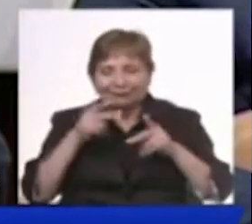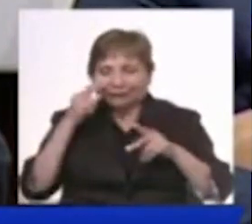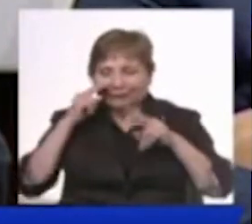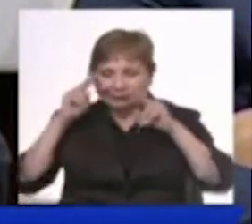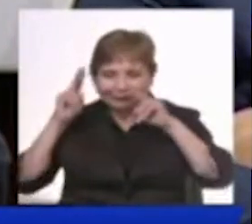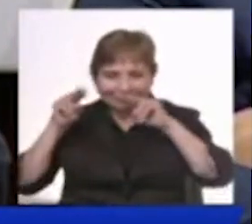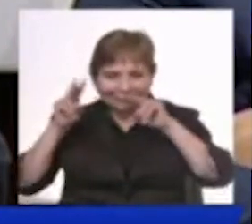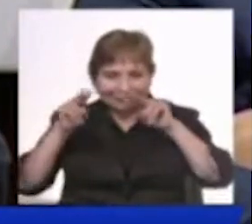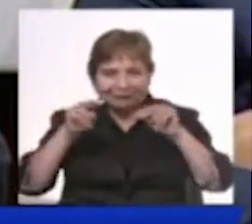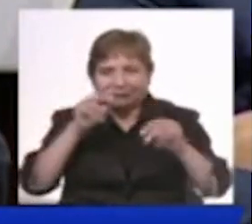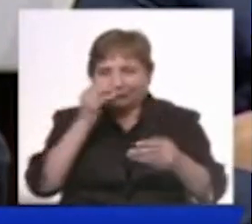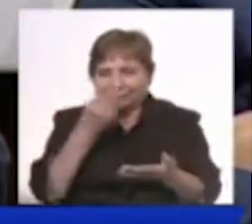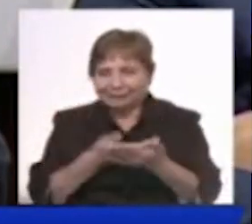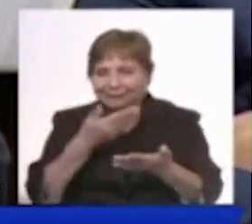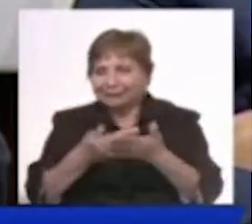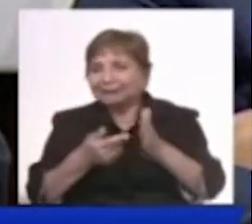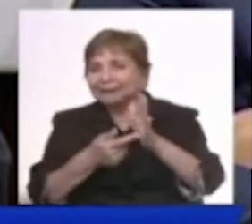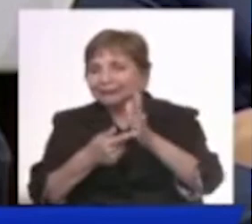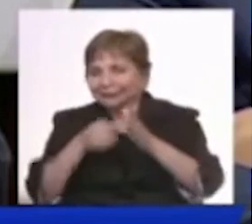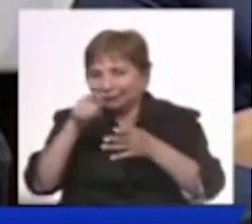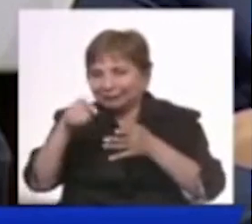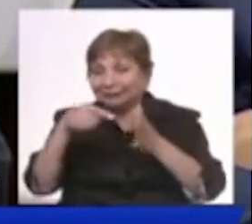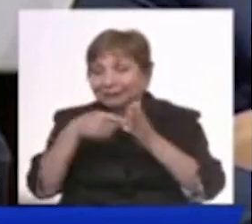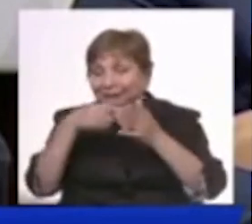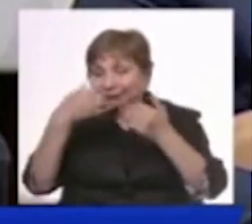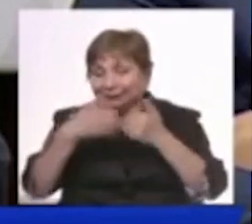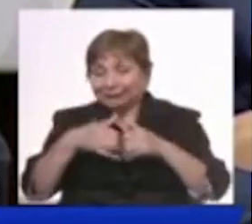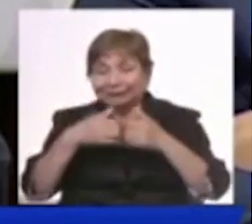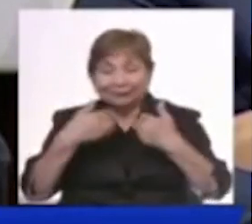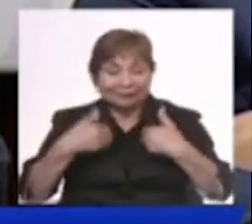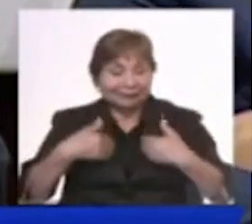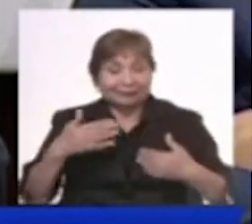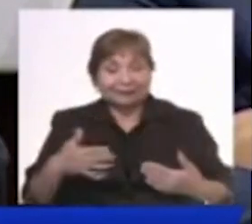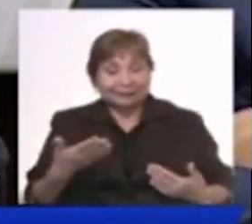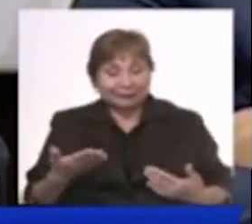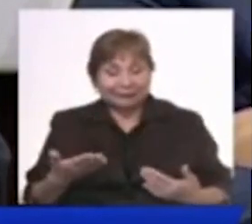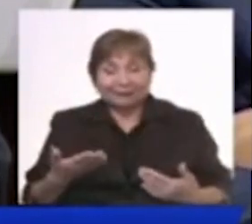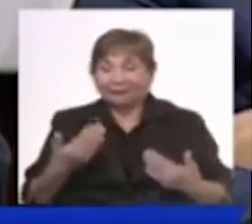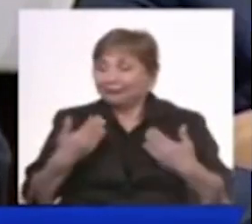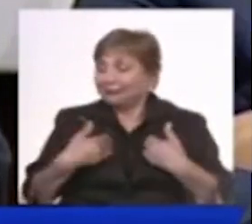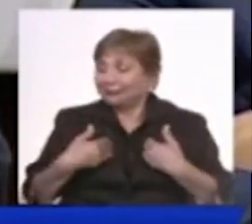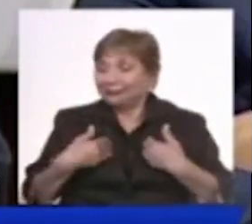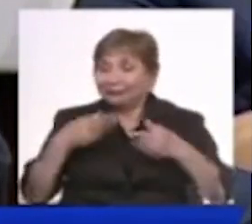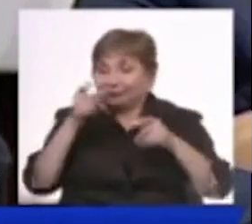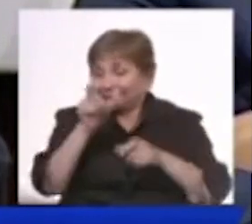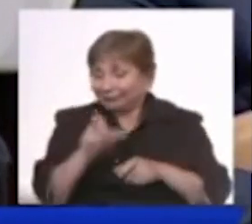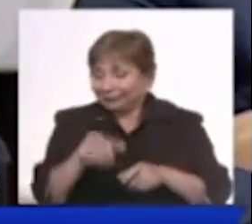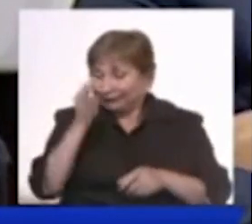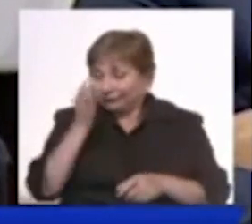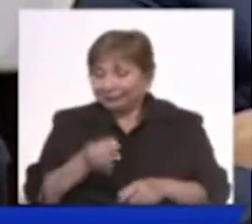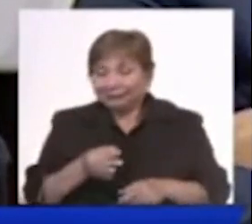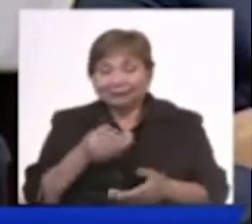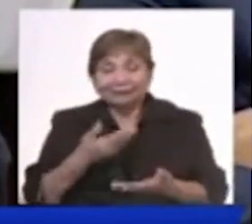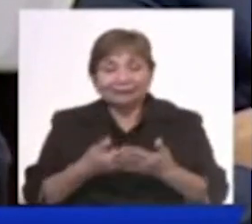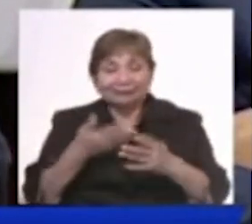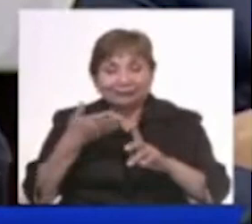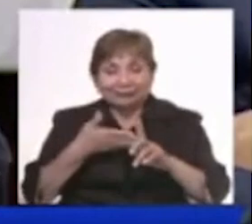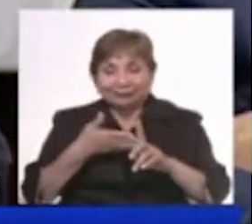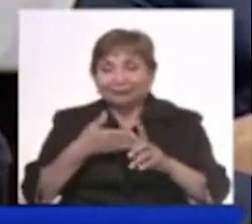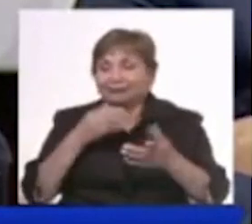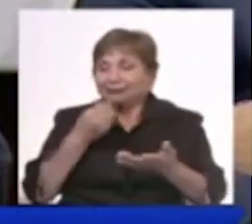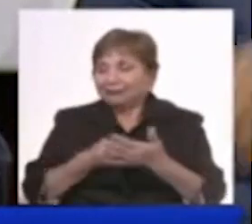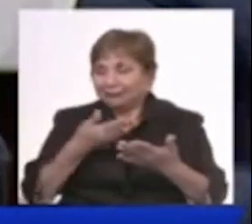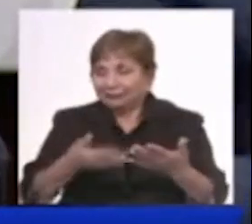la visita a verificar in situ si esta empresa existe, tiene el personal adecuado, el